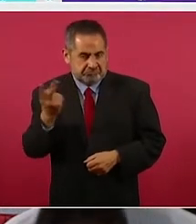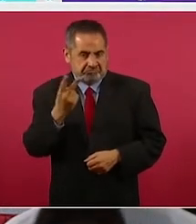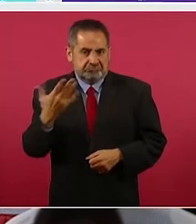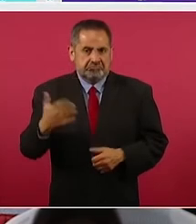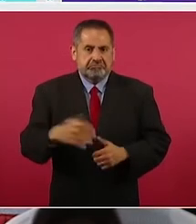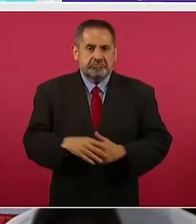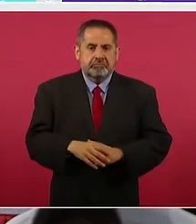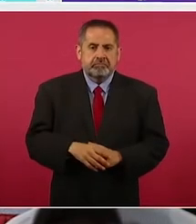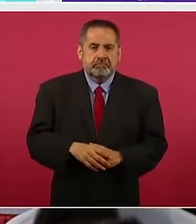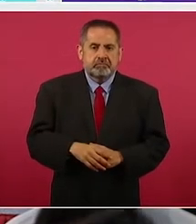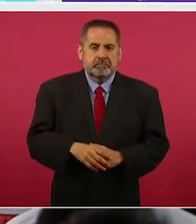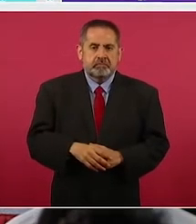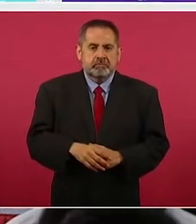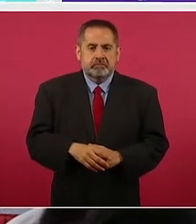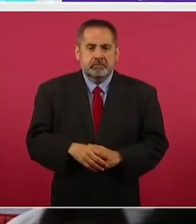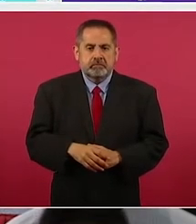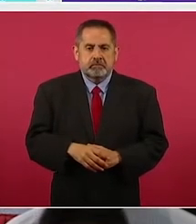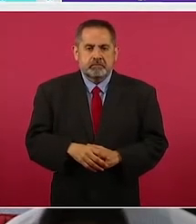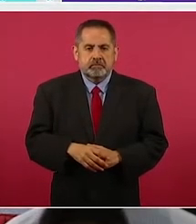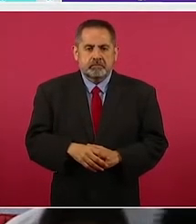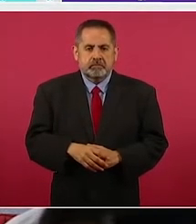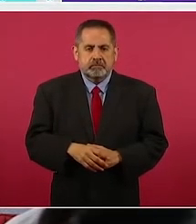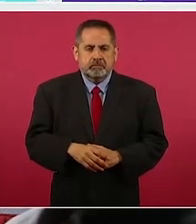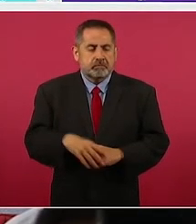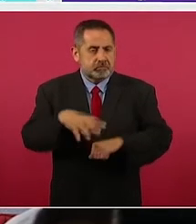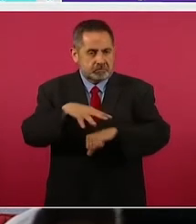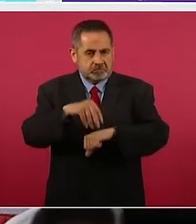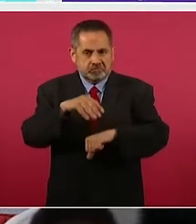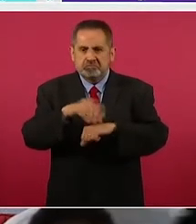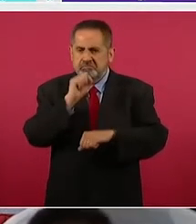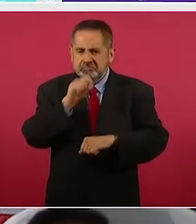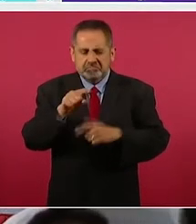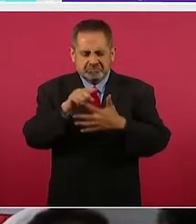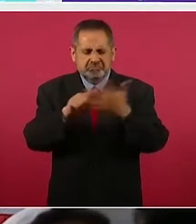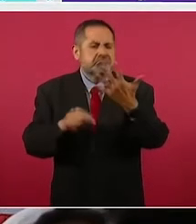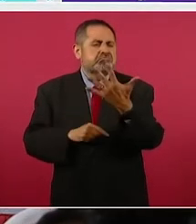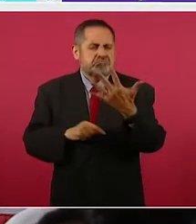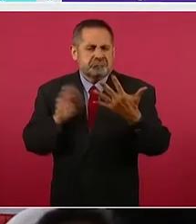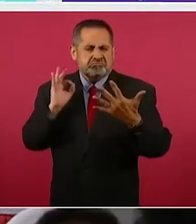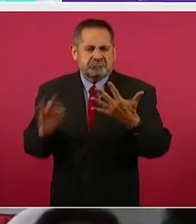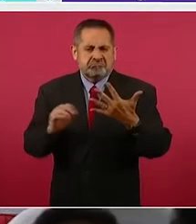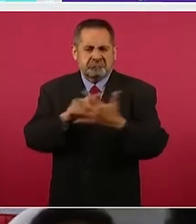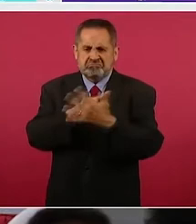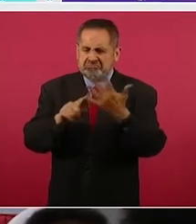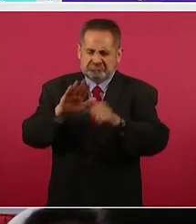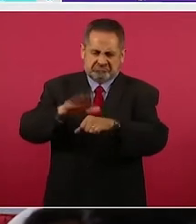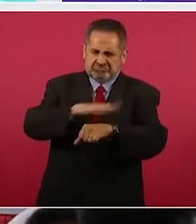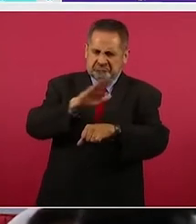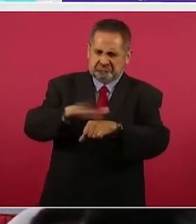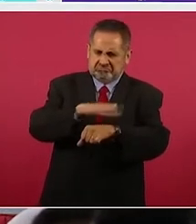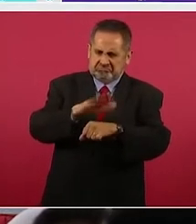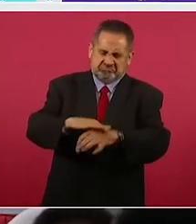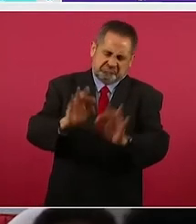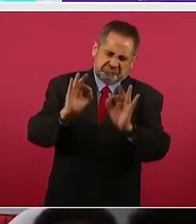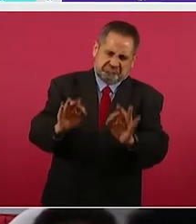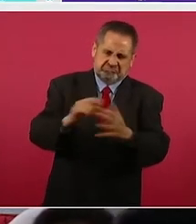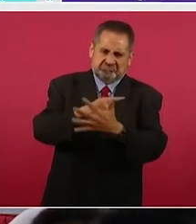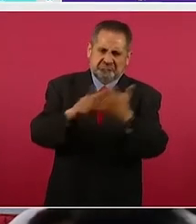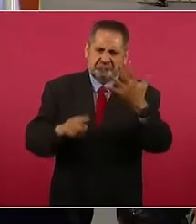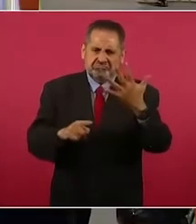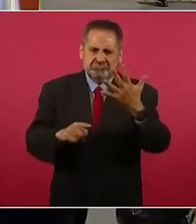¿Cuál? Aquí. Suiza también. Son cinco. Sí.